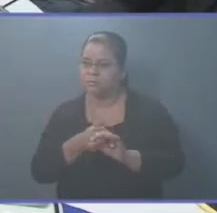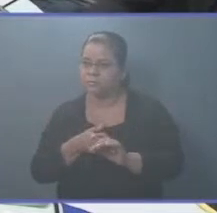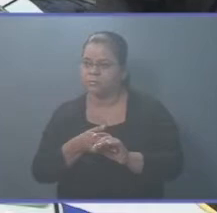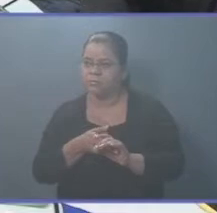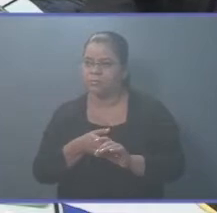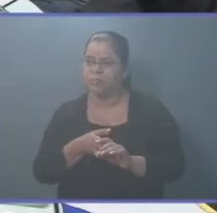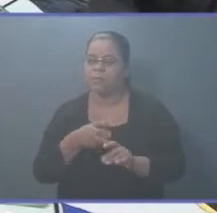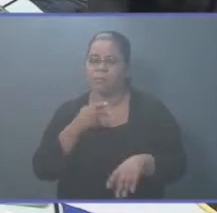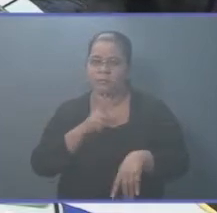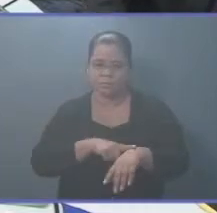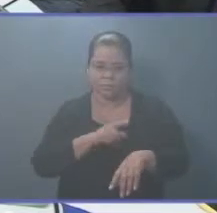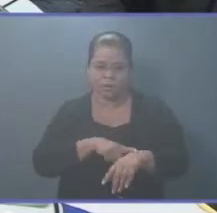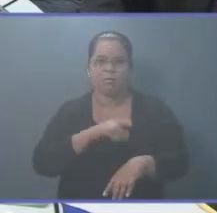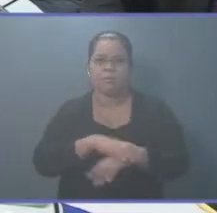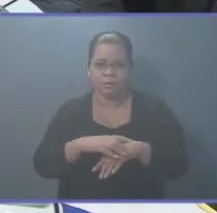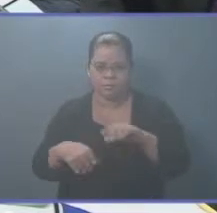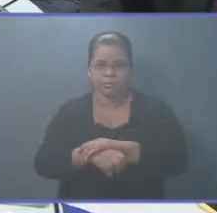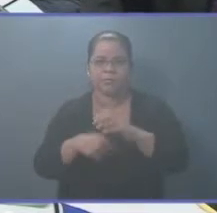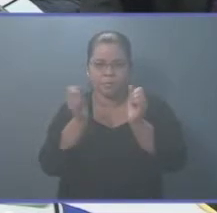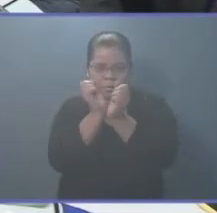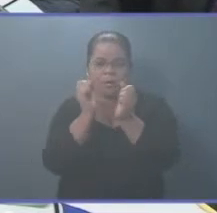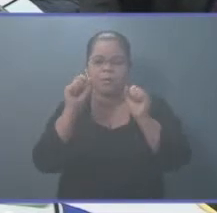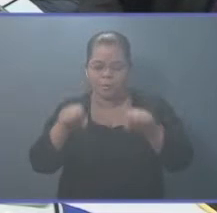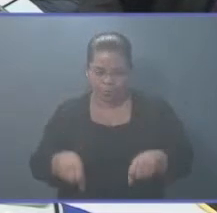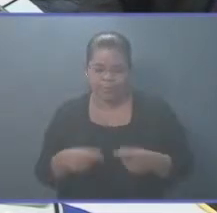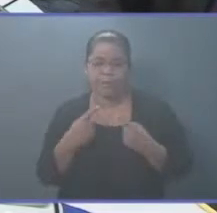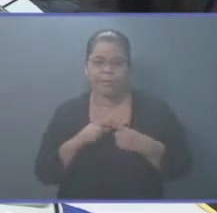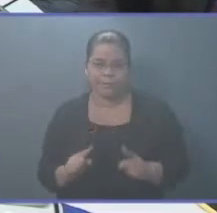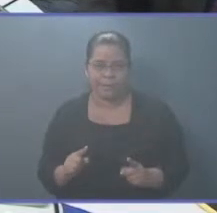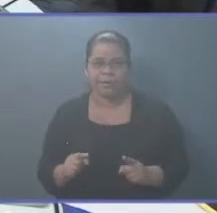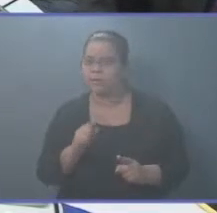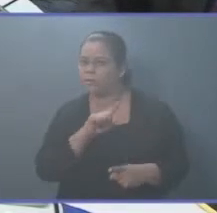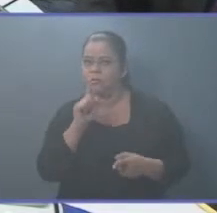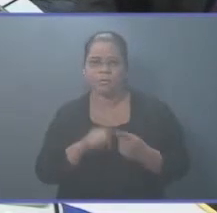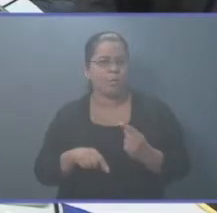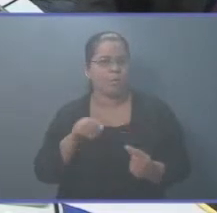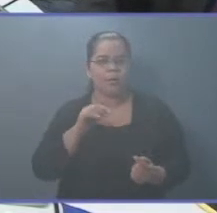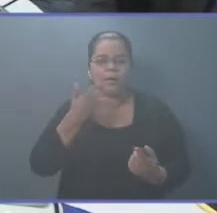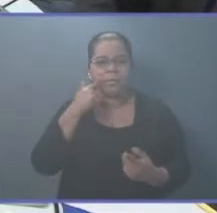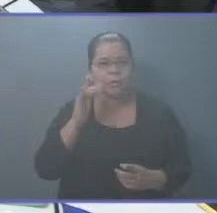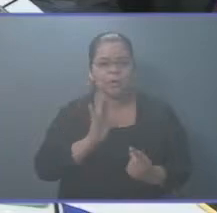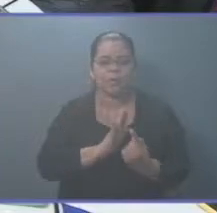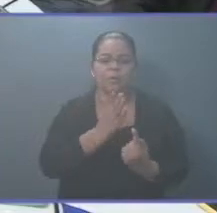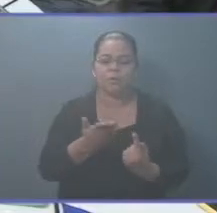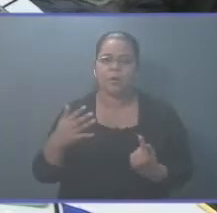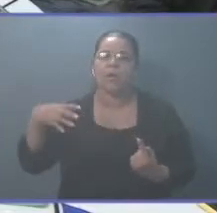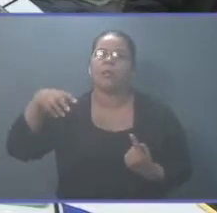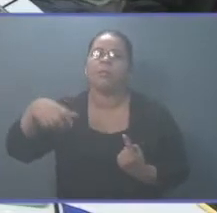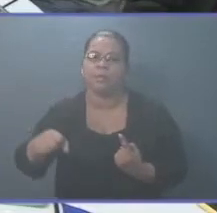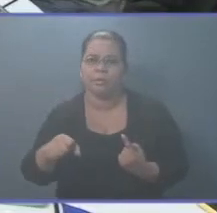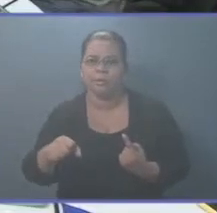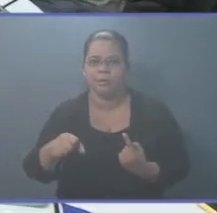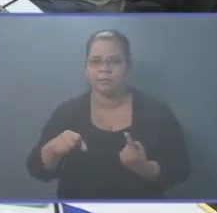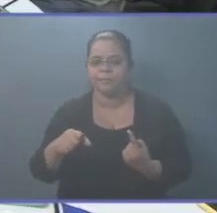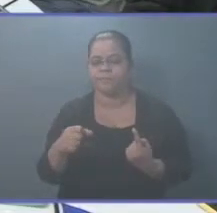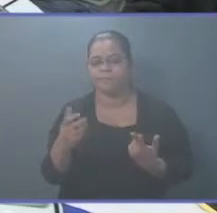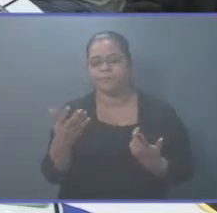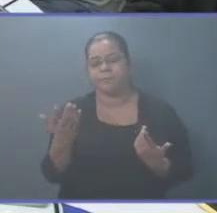flagrancia, pero le estamos colocando una categoría mayor que generalmente puede generar